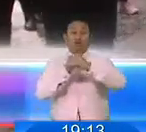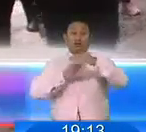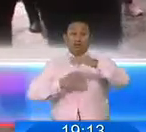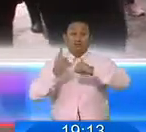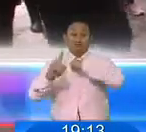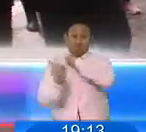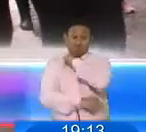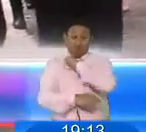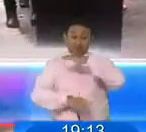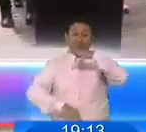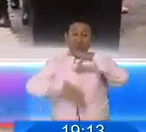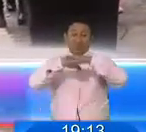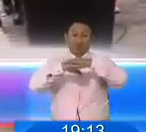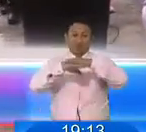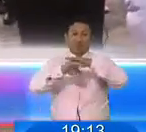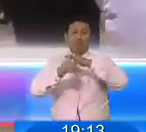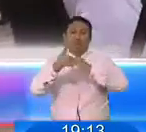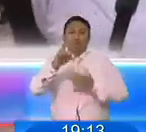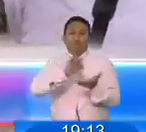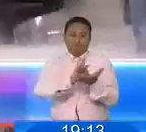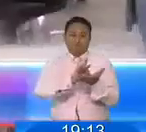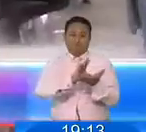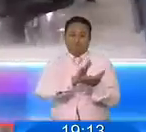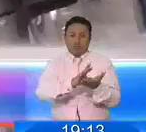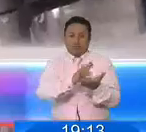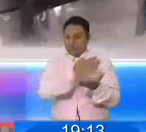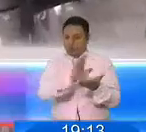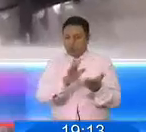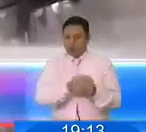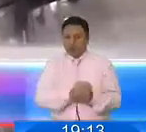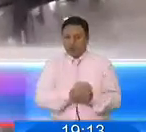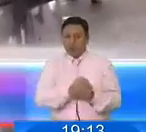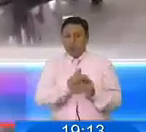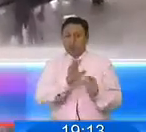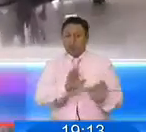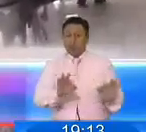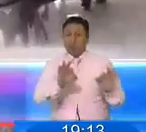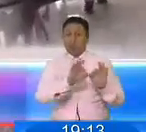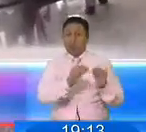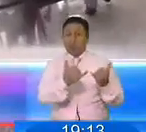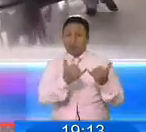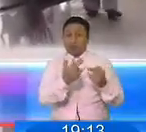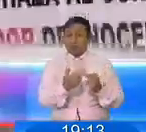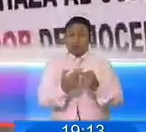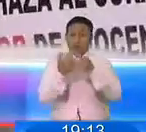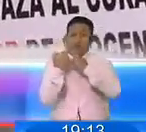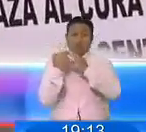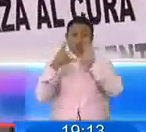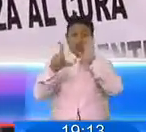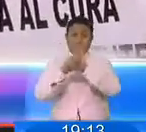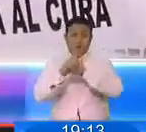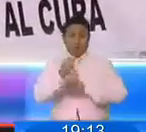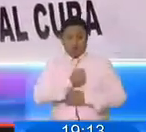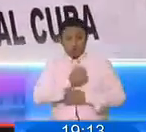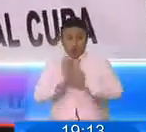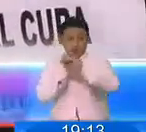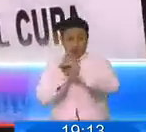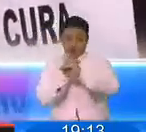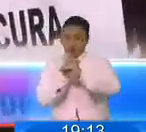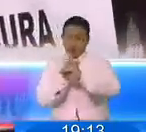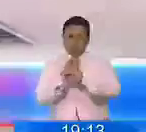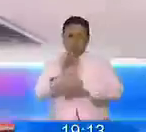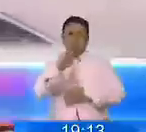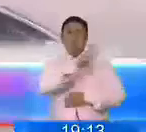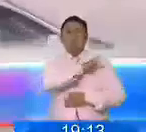en estos casos es importante recalcar que la responsabilidad legal no es institucional sino